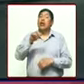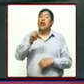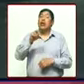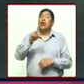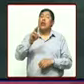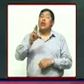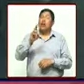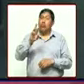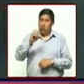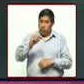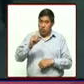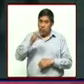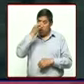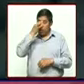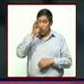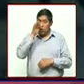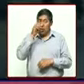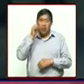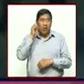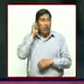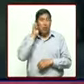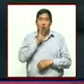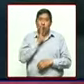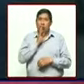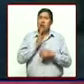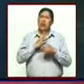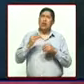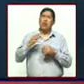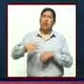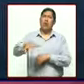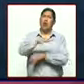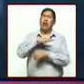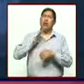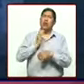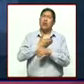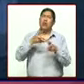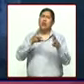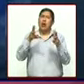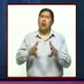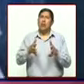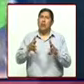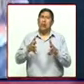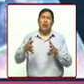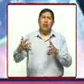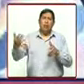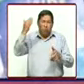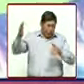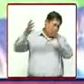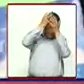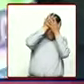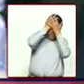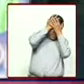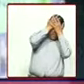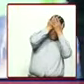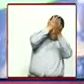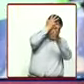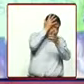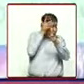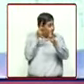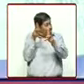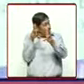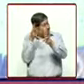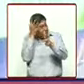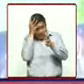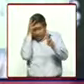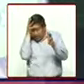Los policías están disparando balines a los manifestantes en este momento. A nuestro camarógrafo acaban de darle un disparo de este balín. Están lanzando